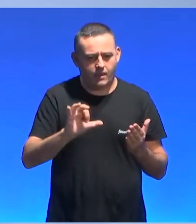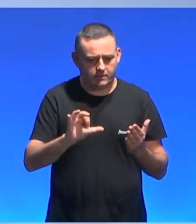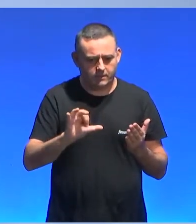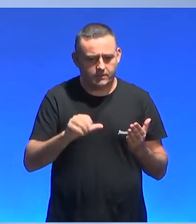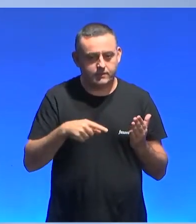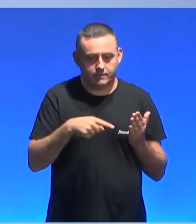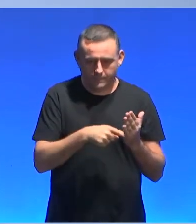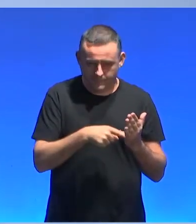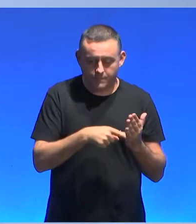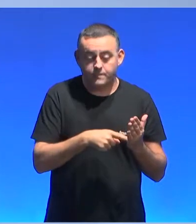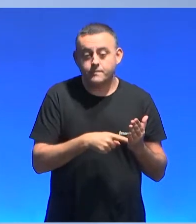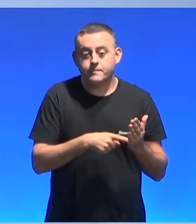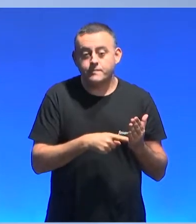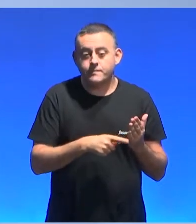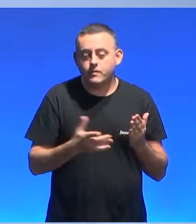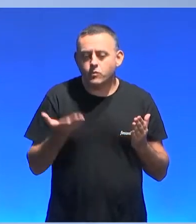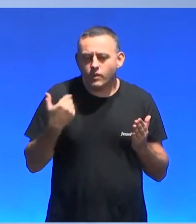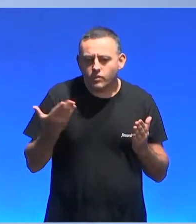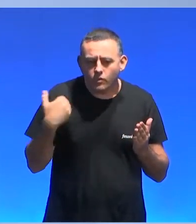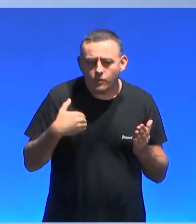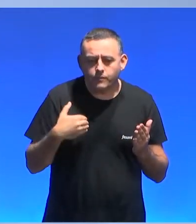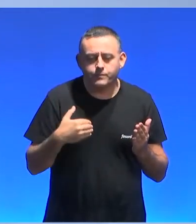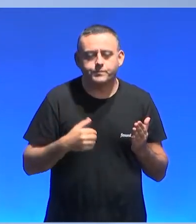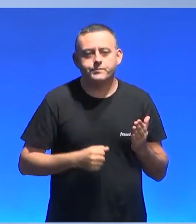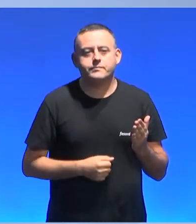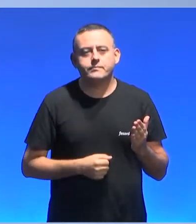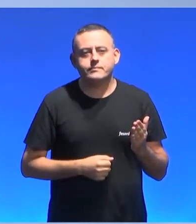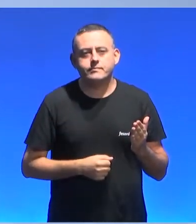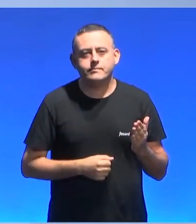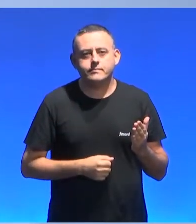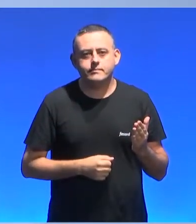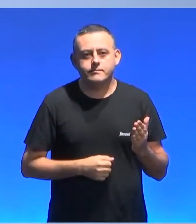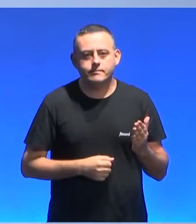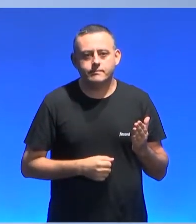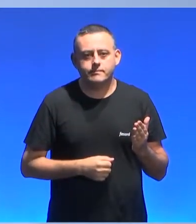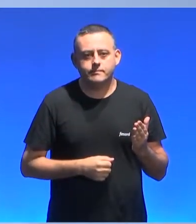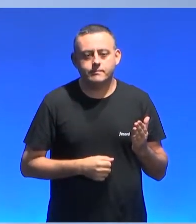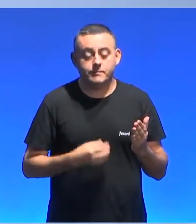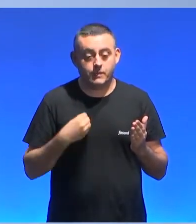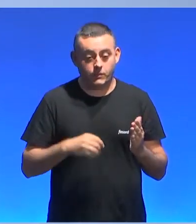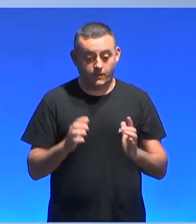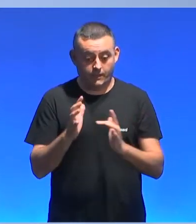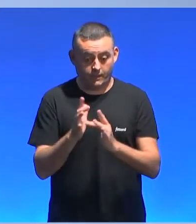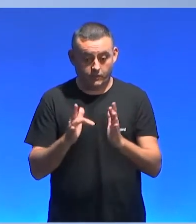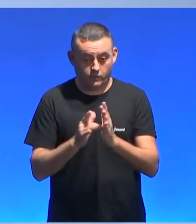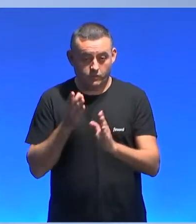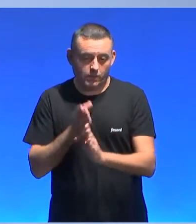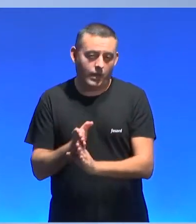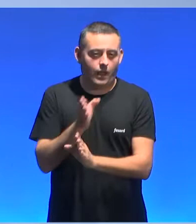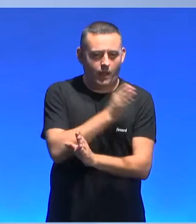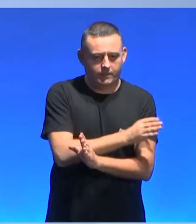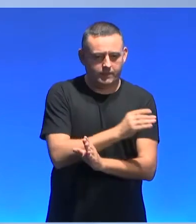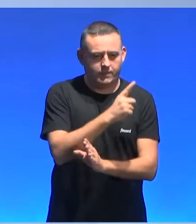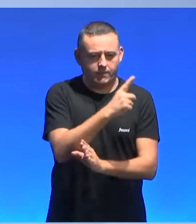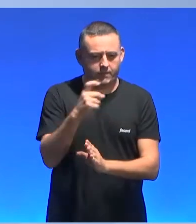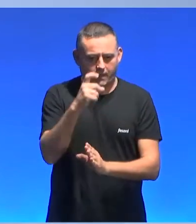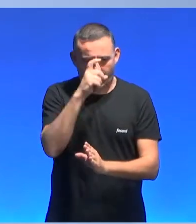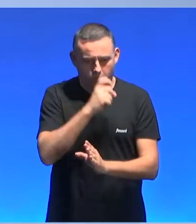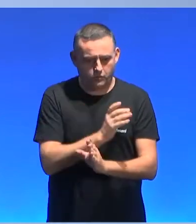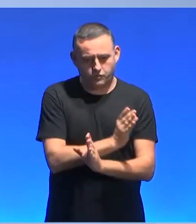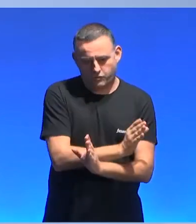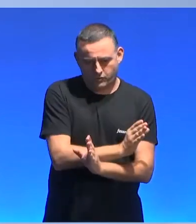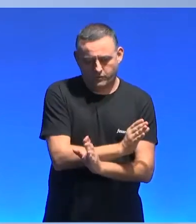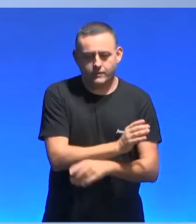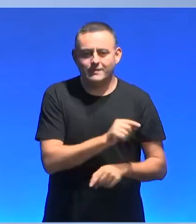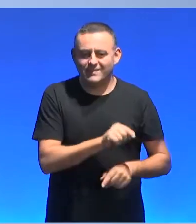siglo más antes de la Edad Nueva, después de Cristo. Y en Zacarías